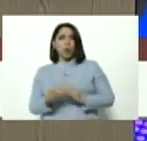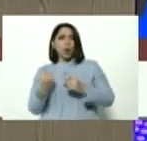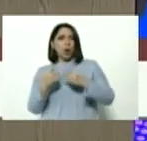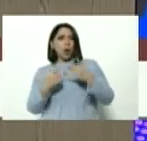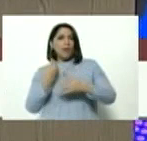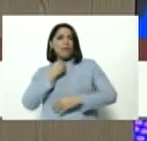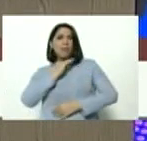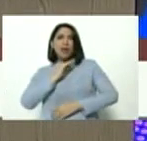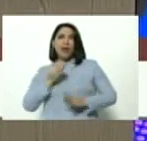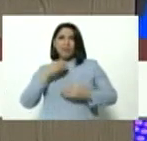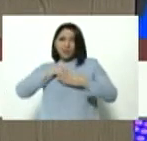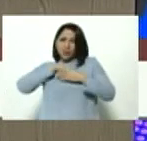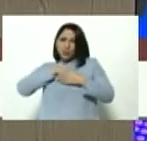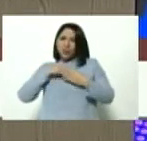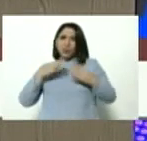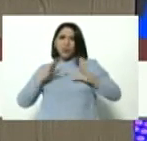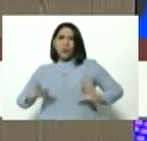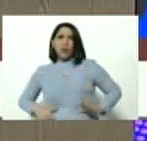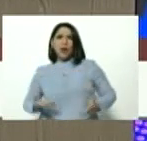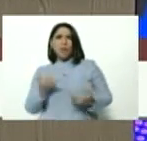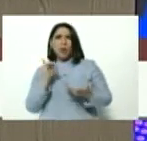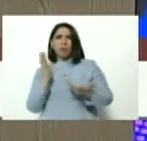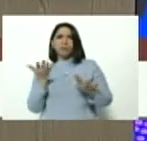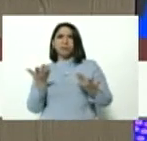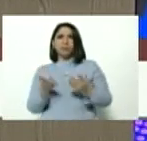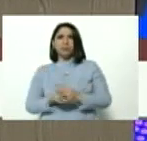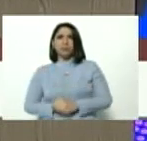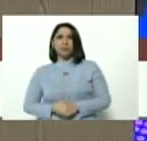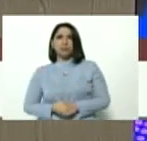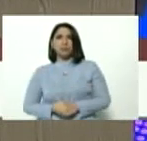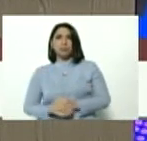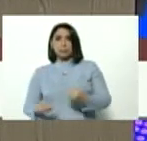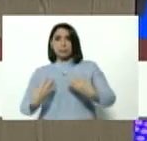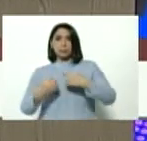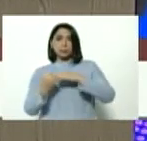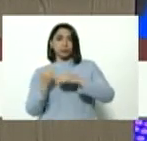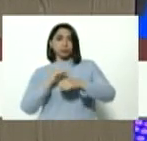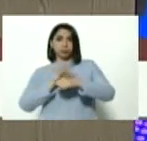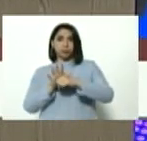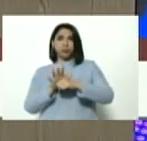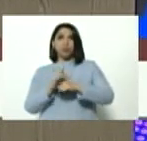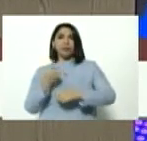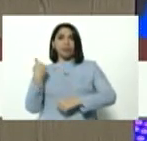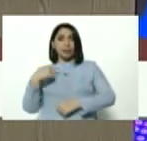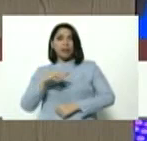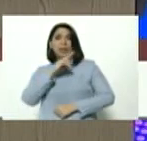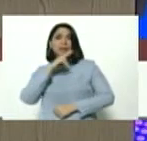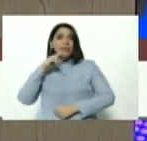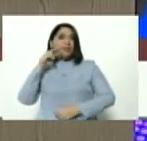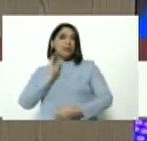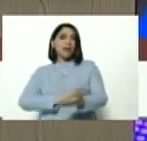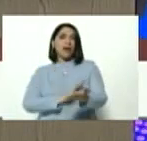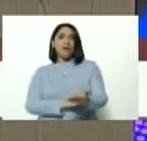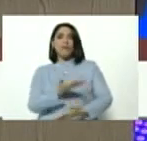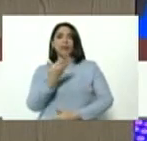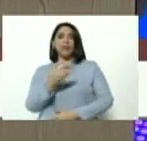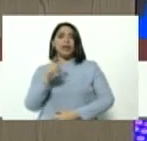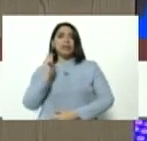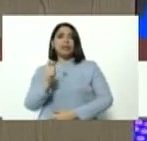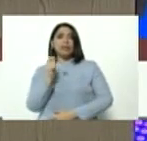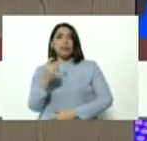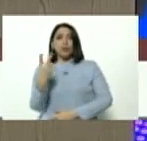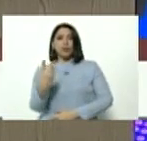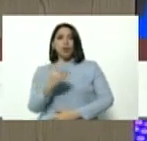patologías que agravan el cuadro por COVID-19. Esta señora presentaba diabetes tipo 2, hipertensión